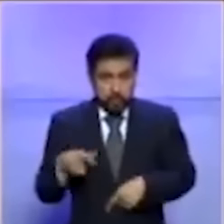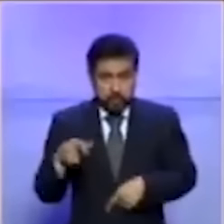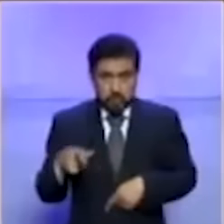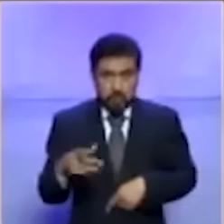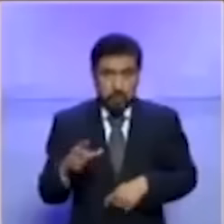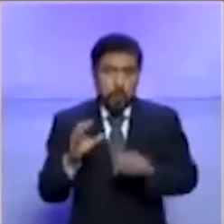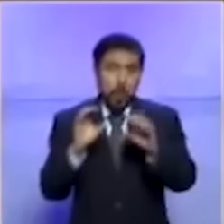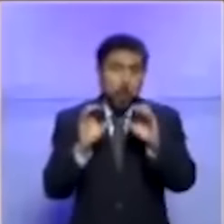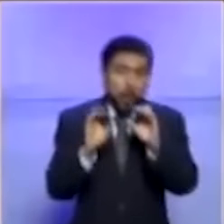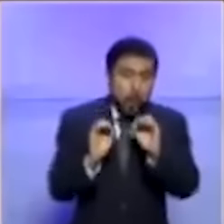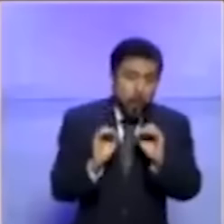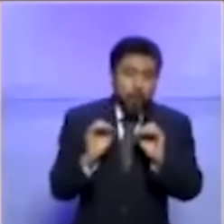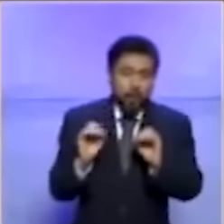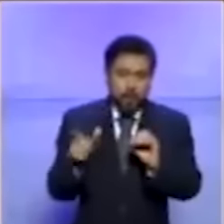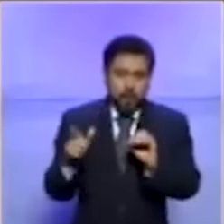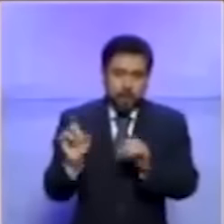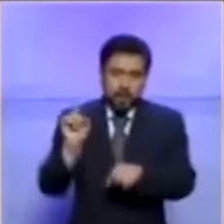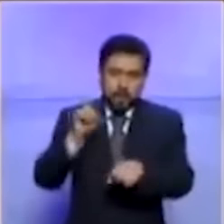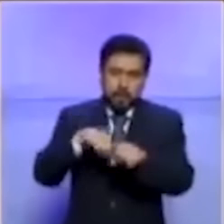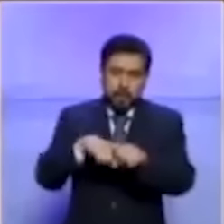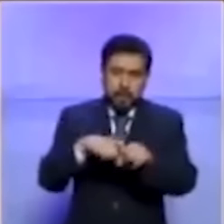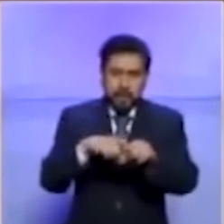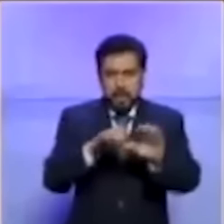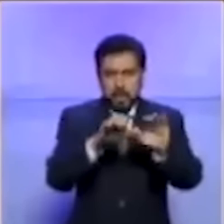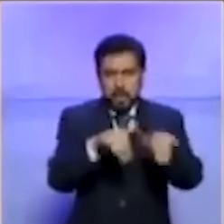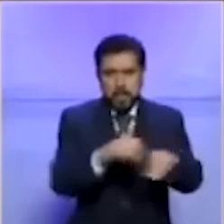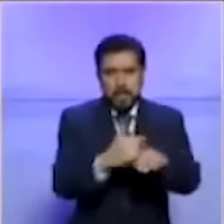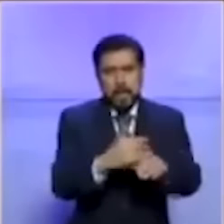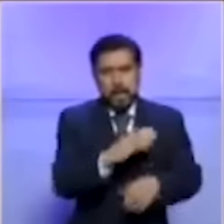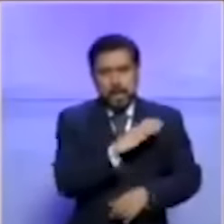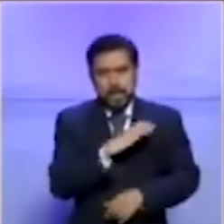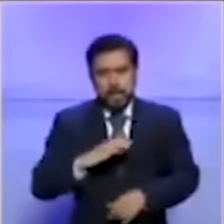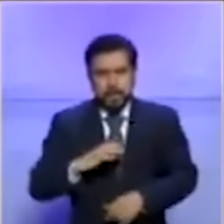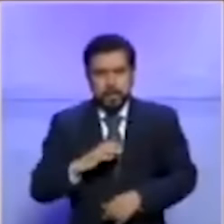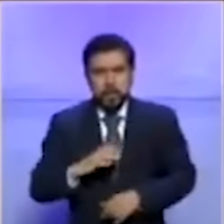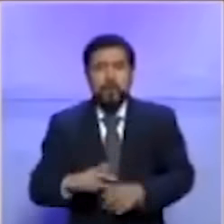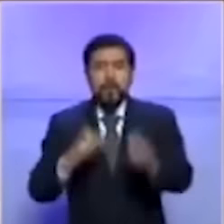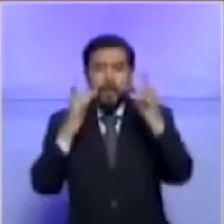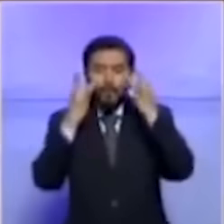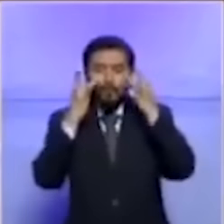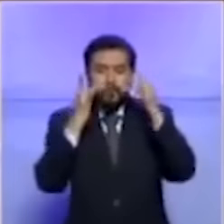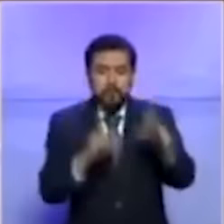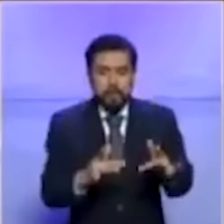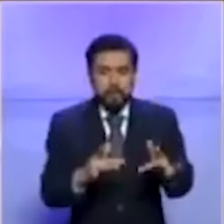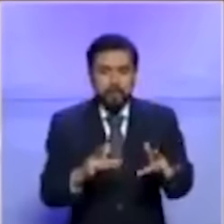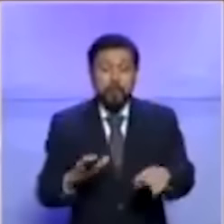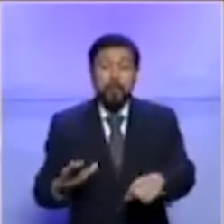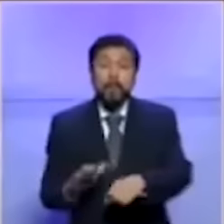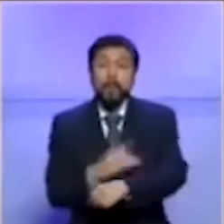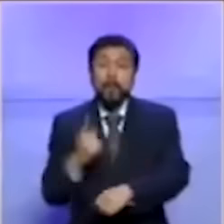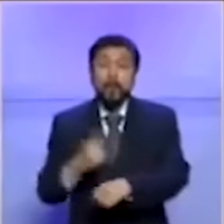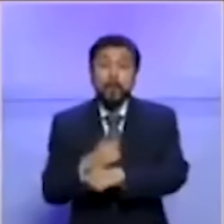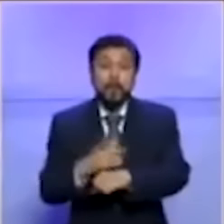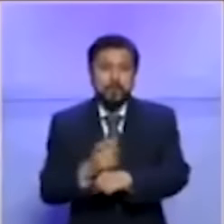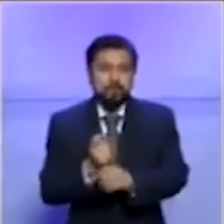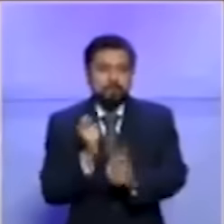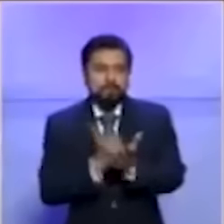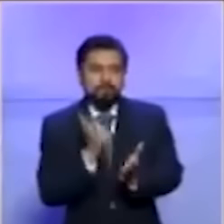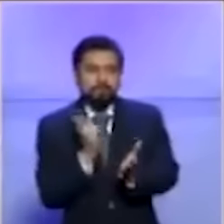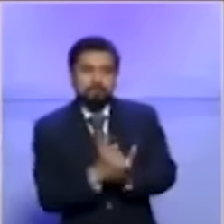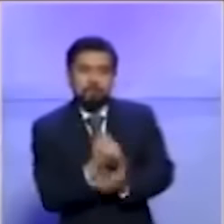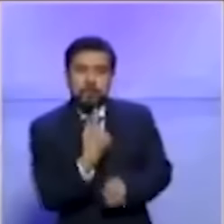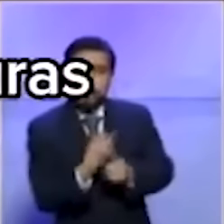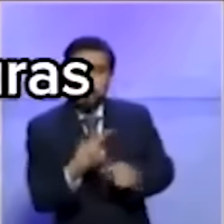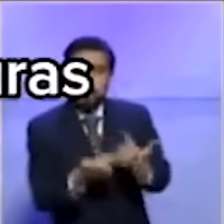titulares de una candidatura renunciaron a su participación política debido a las amenazas y estas se